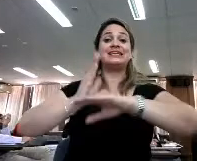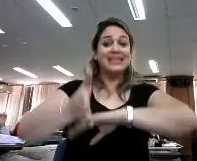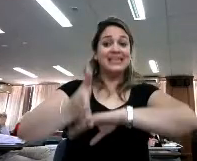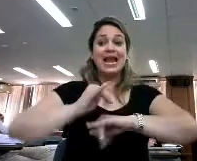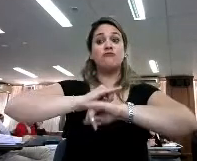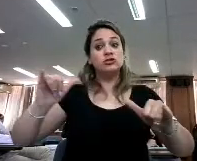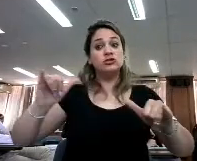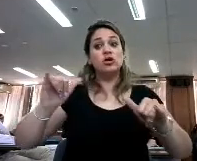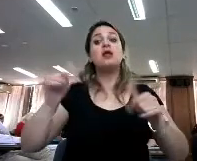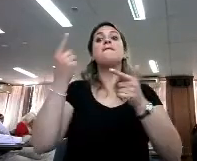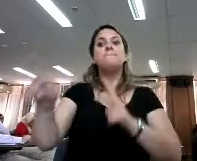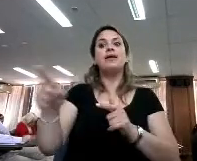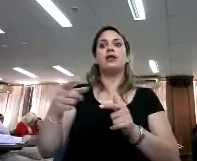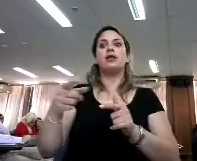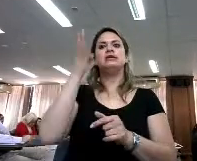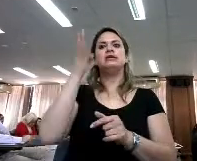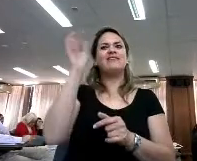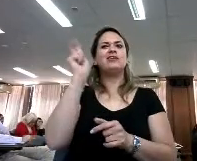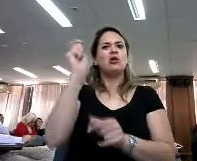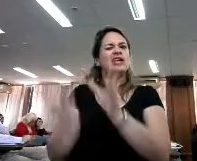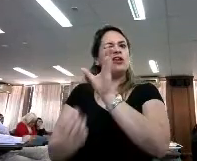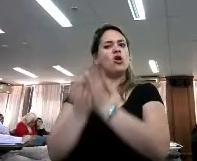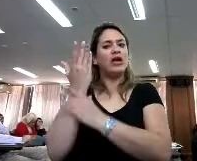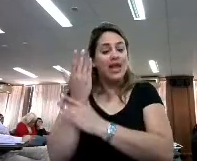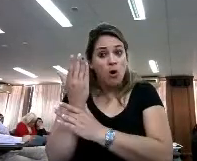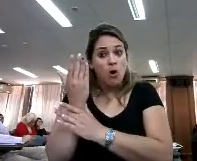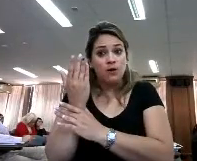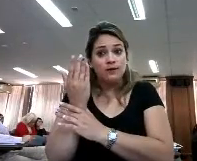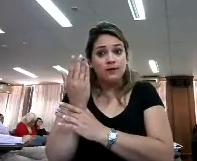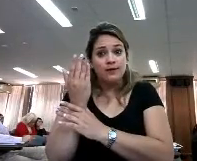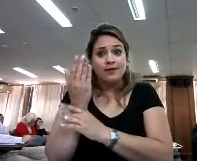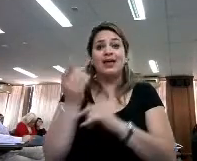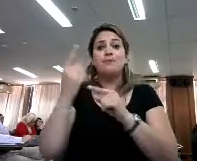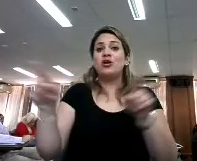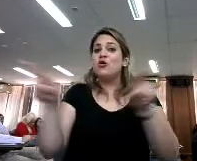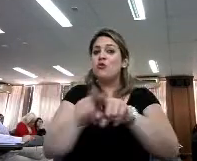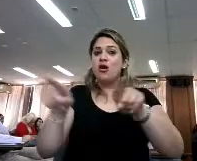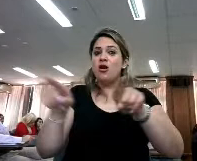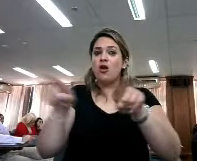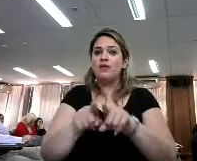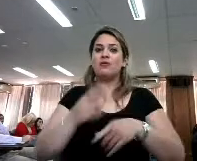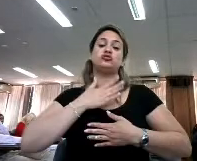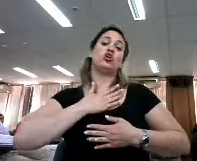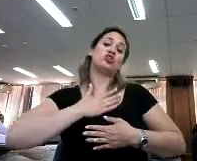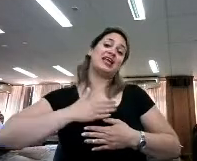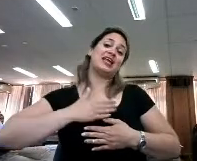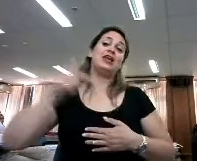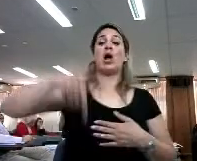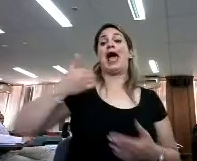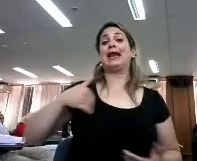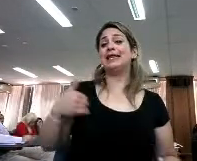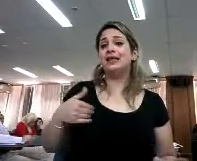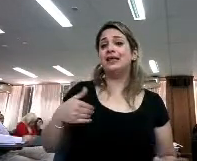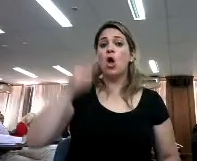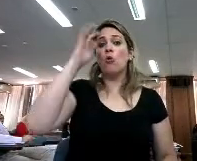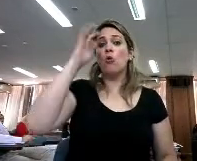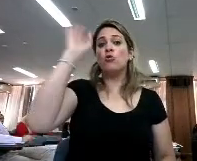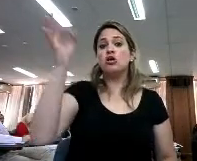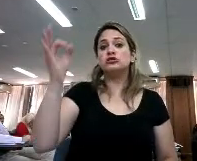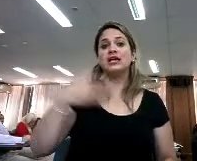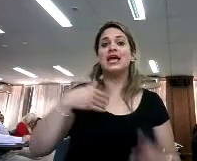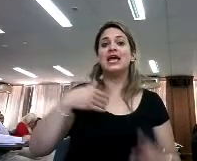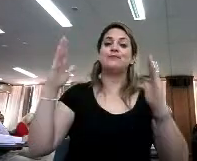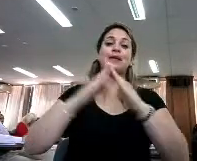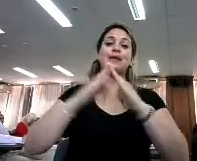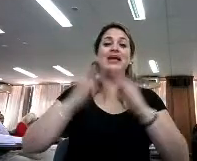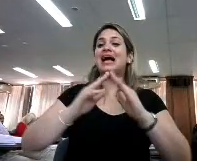a espacios diferentes una vez está protegido. Y es que no es lo mismo venirme tranquilo para Argentina cuando yo sé que mi casa está con